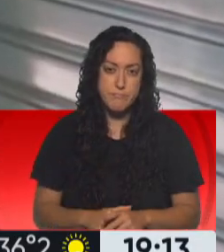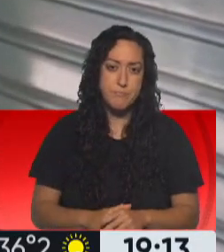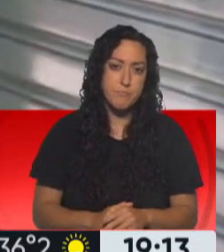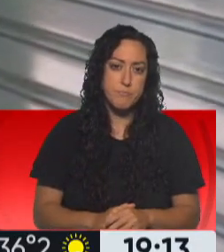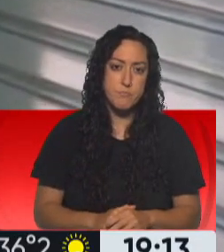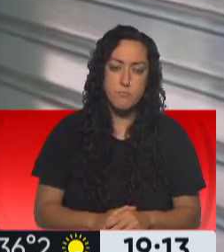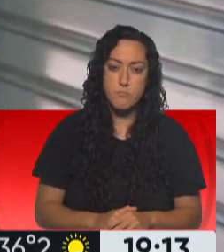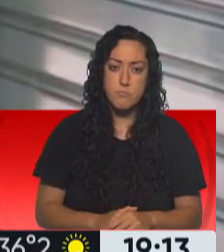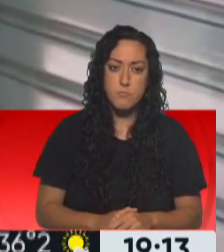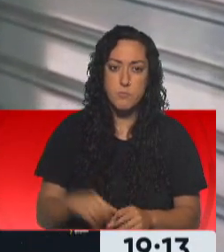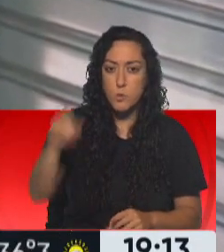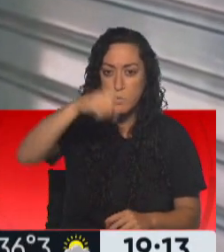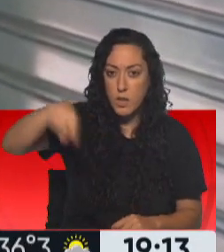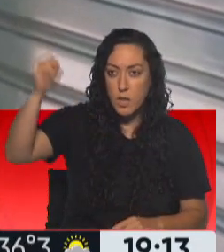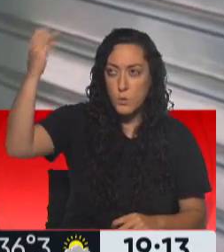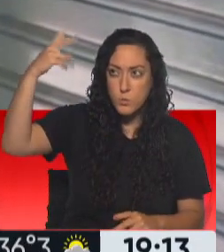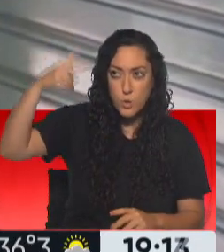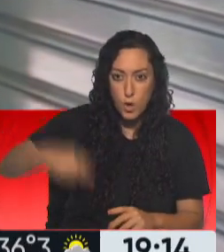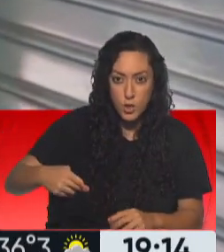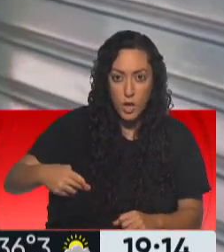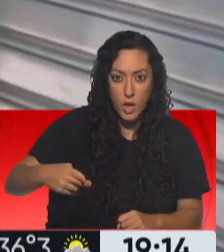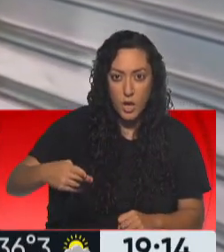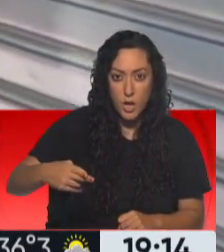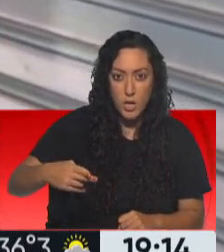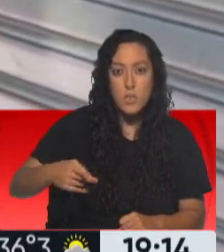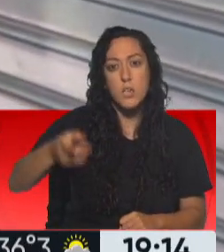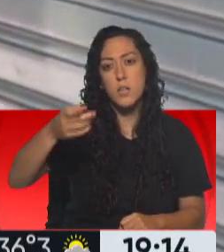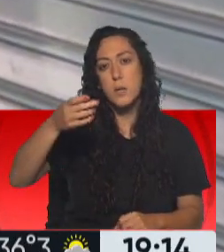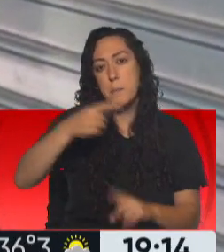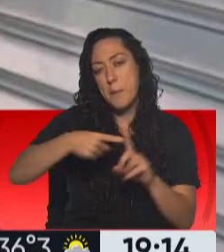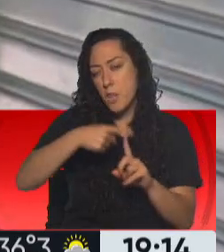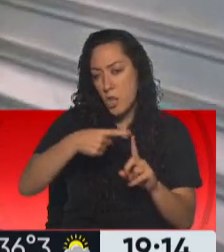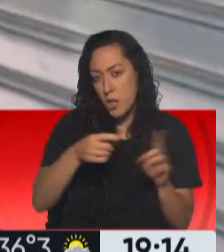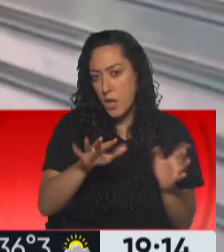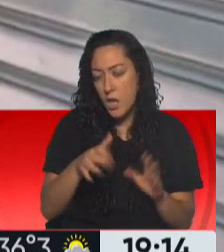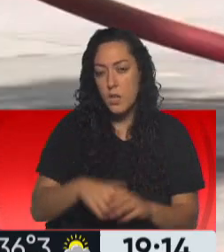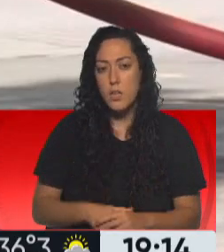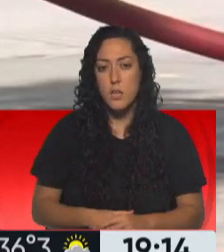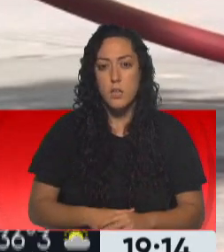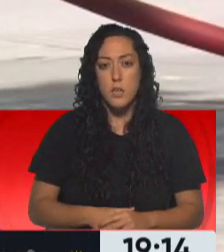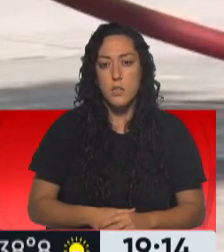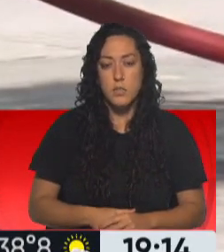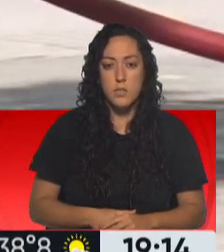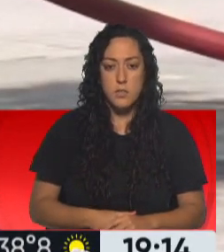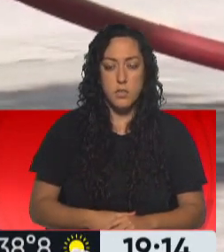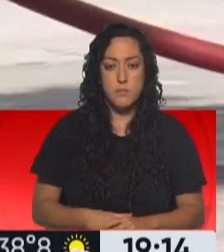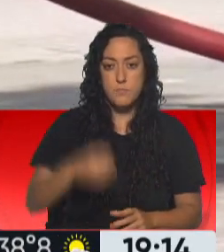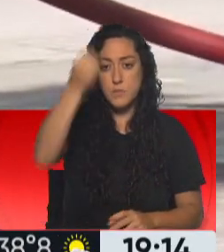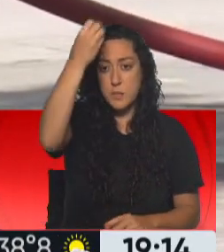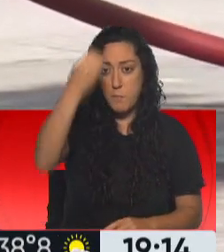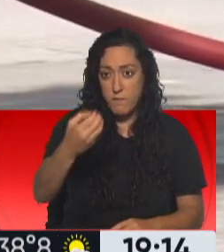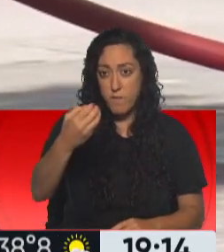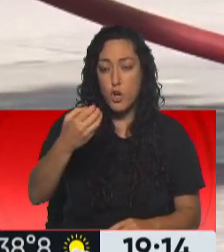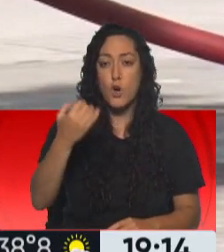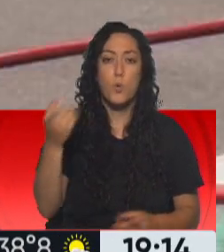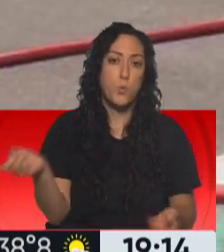¿Y ustedes sin luz están desde hace bastante? Sí, las 12 del mediodía. Sí. Los semáforos se corrigieron, pero